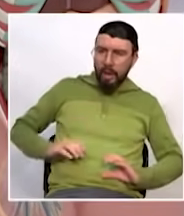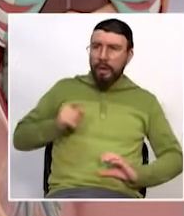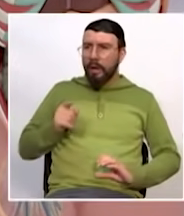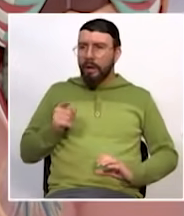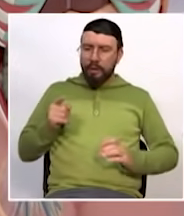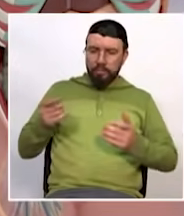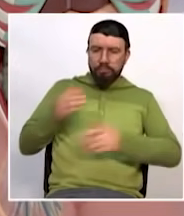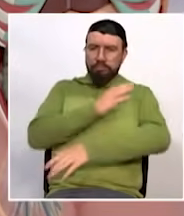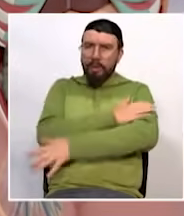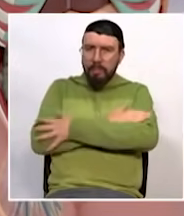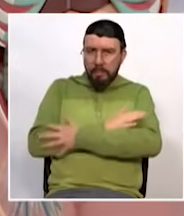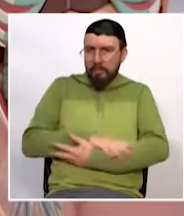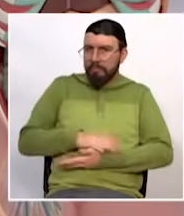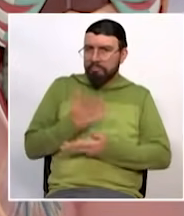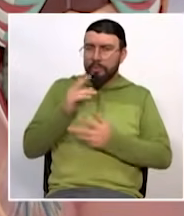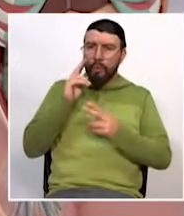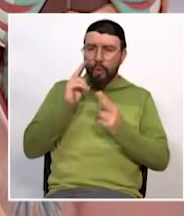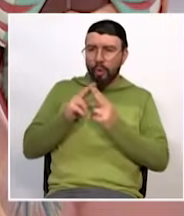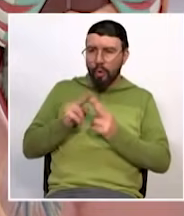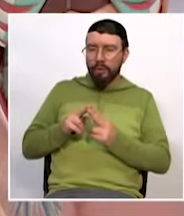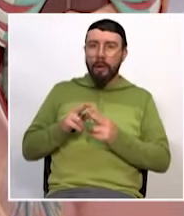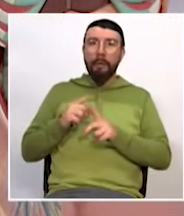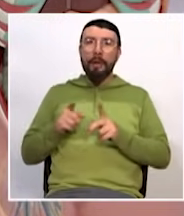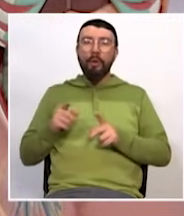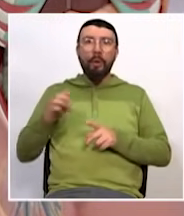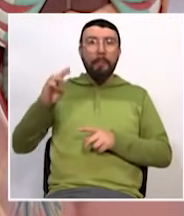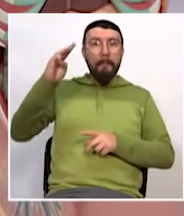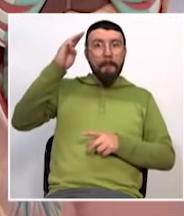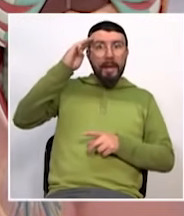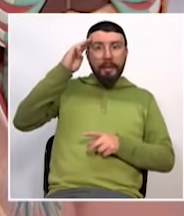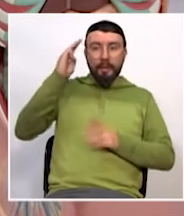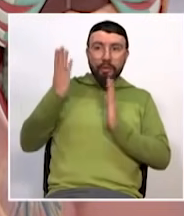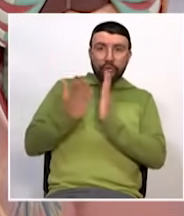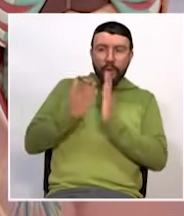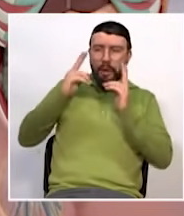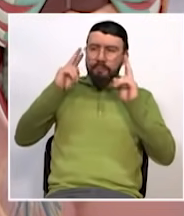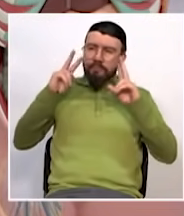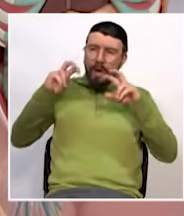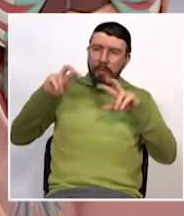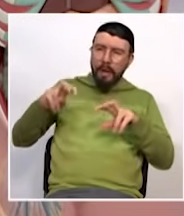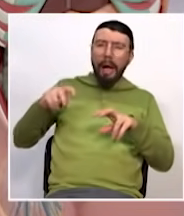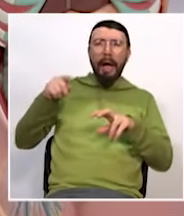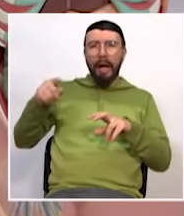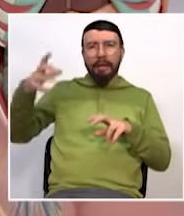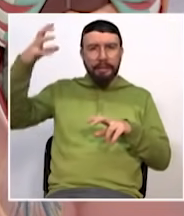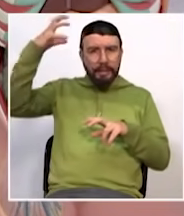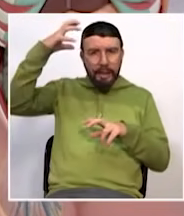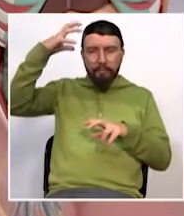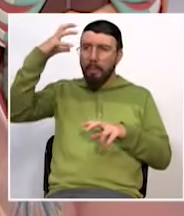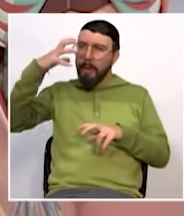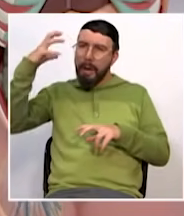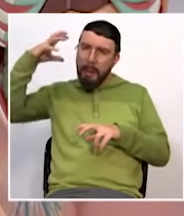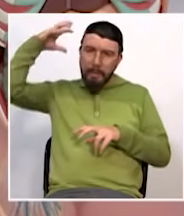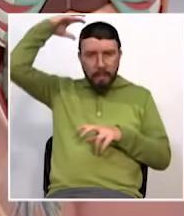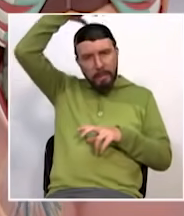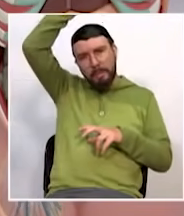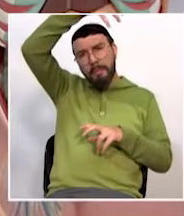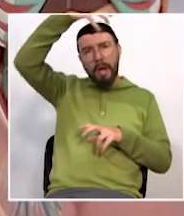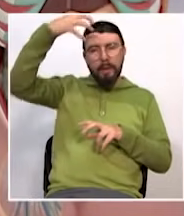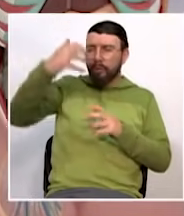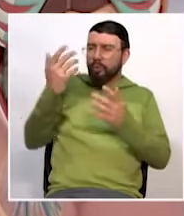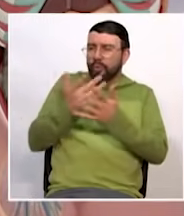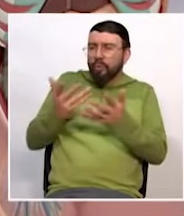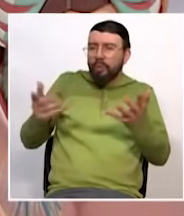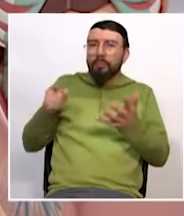se estable que está allí cuando estoy en la mente lo que estoy bien es el cerebro los hemisferios y todo lo que tiene que ver con el cerebro en